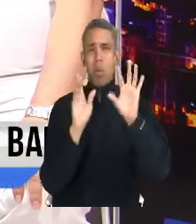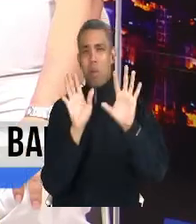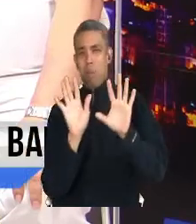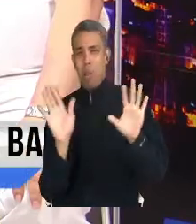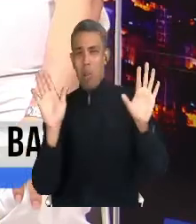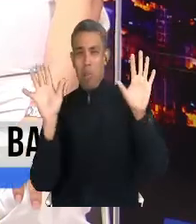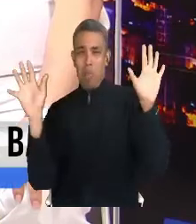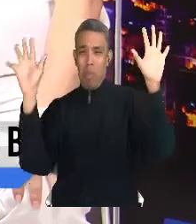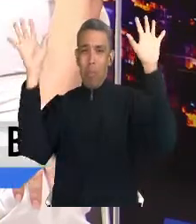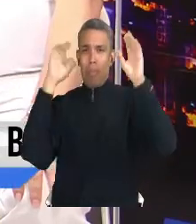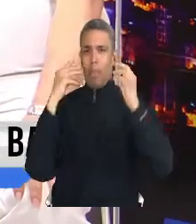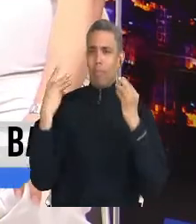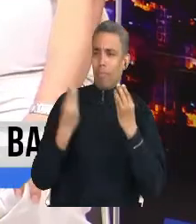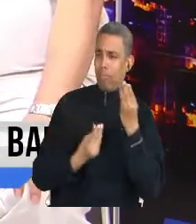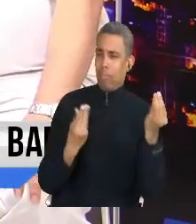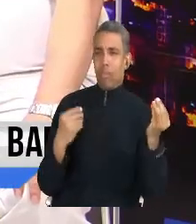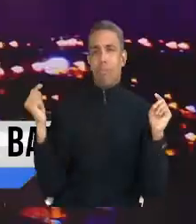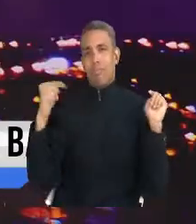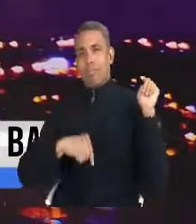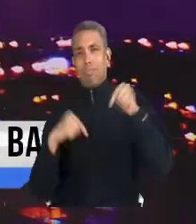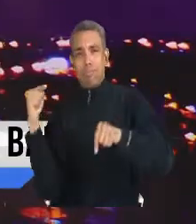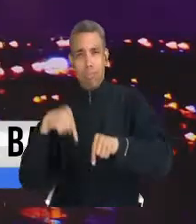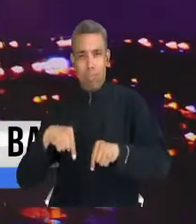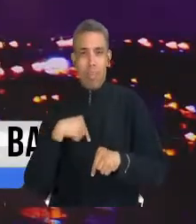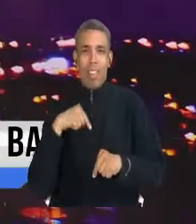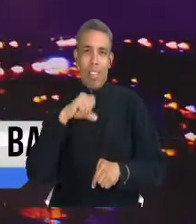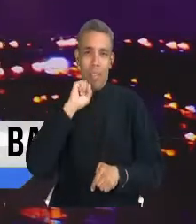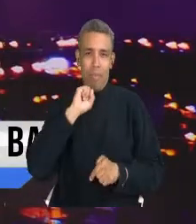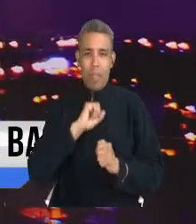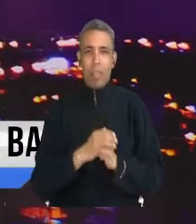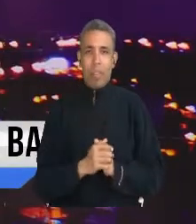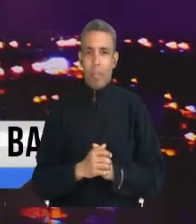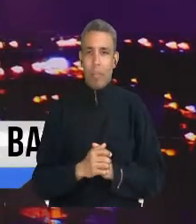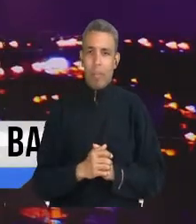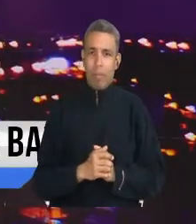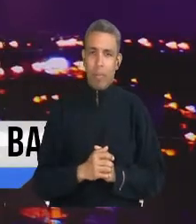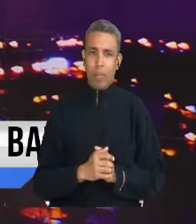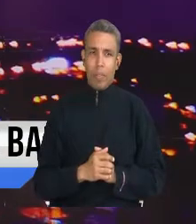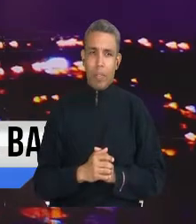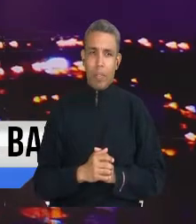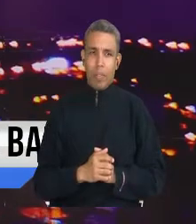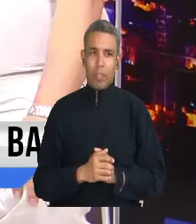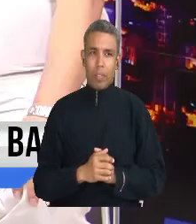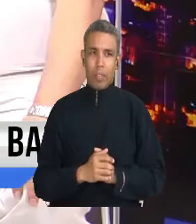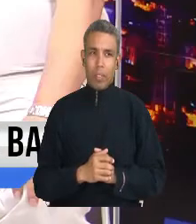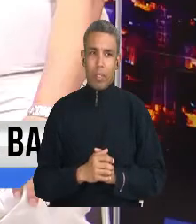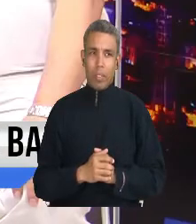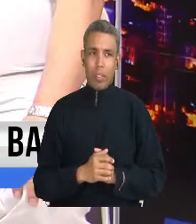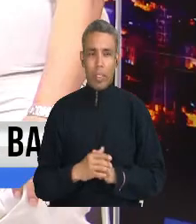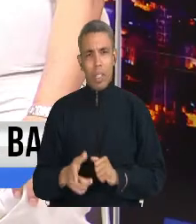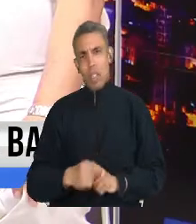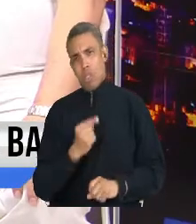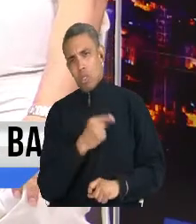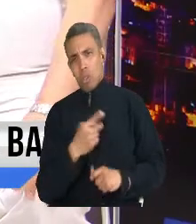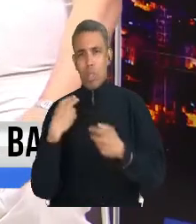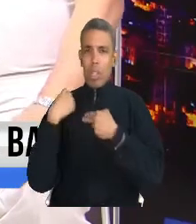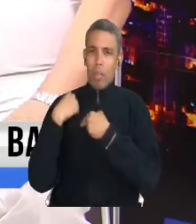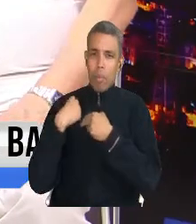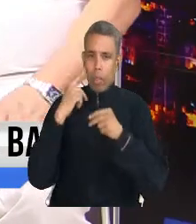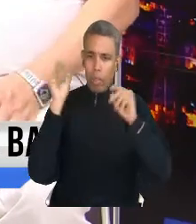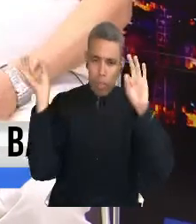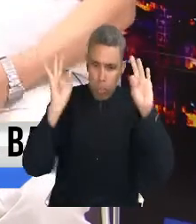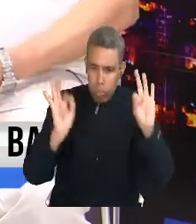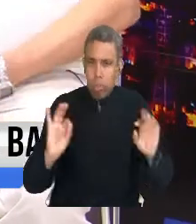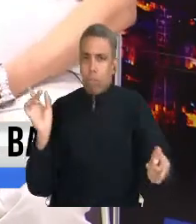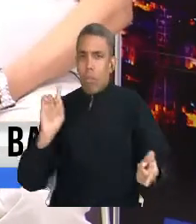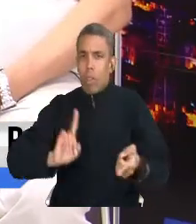¿en cuántas has estado? Yo tengo en estos momentos 17 versiones ya, Pedrito. Sí, no, usted no conoció la de Dilo, ¿no? La de, sí, yo... No, para